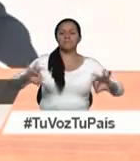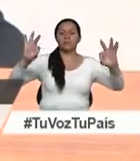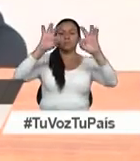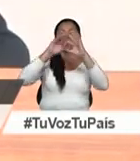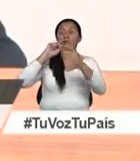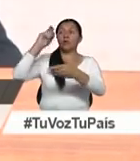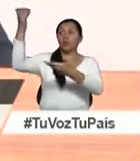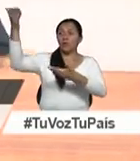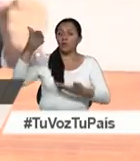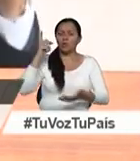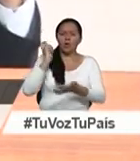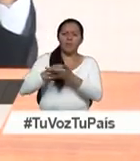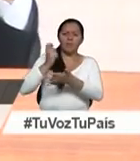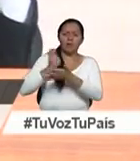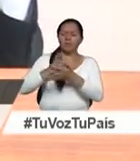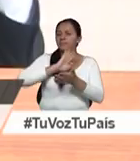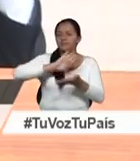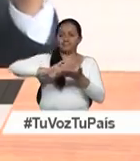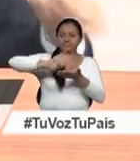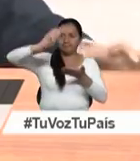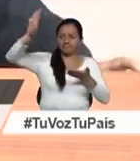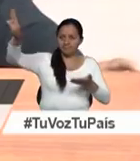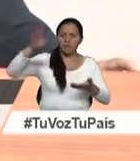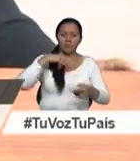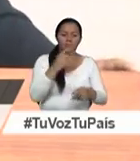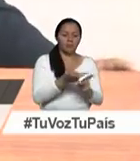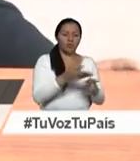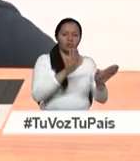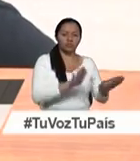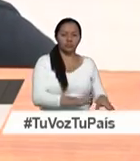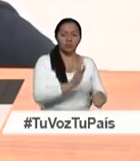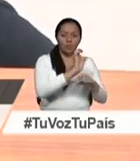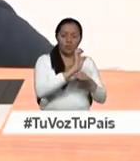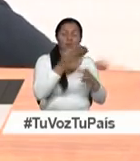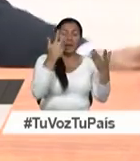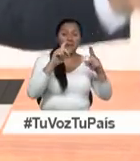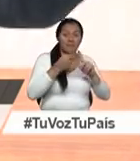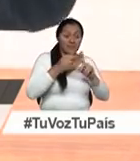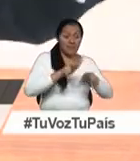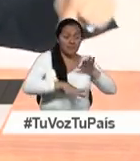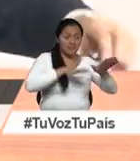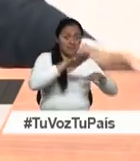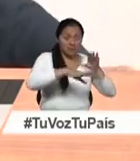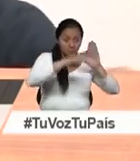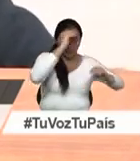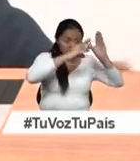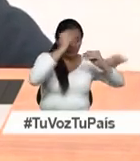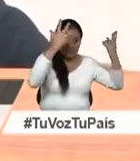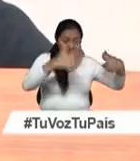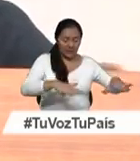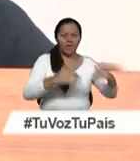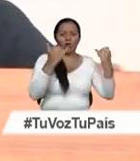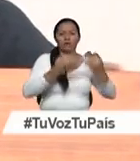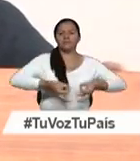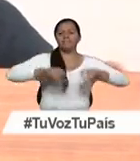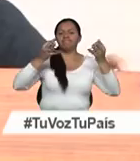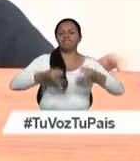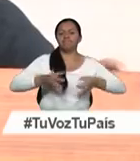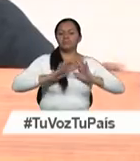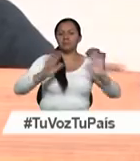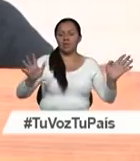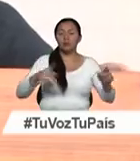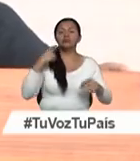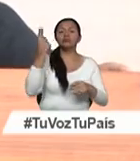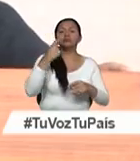por ecuatoriano con una producción fortalecida, con calidad, no solamente para el mercado o